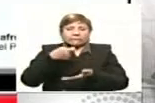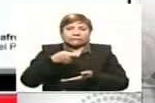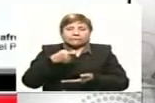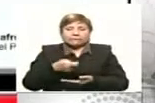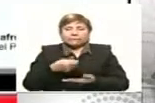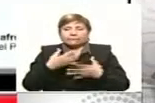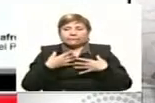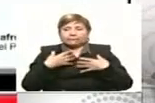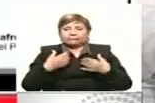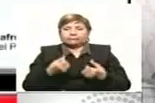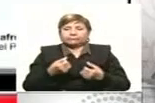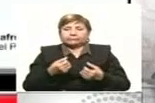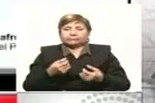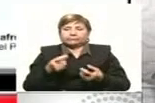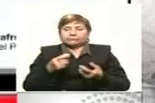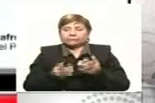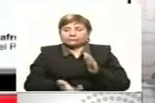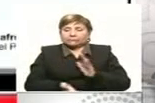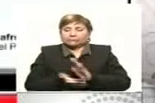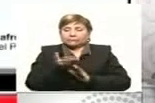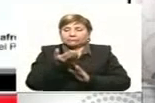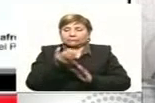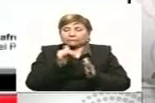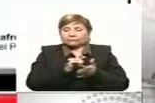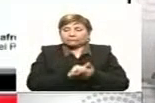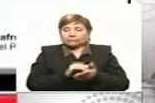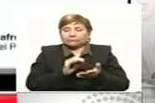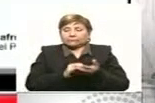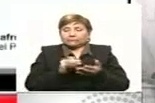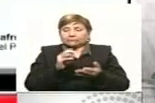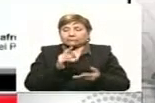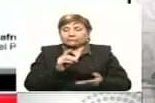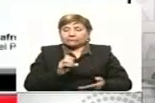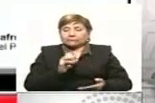función salud ascendió a